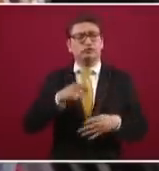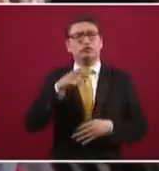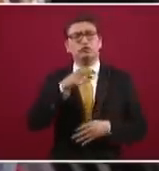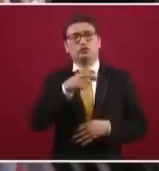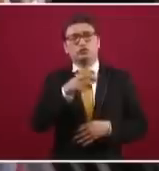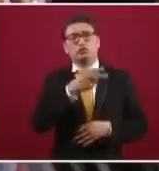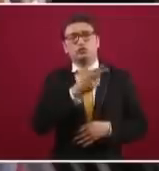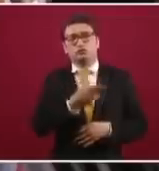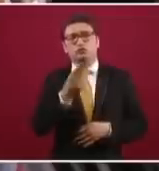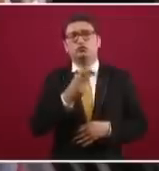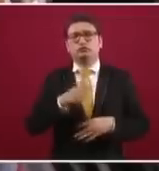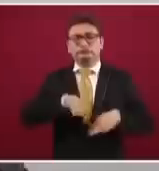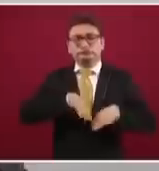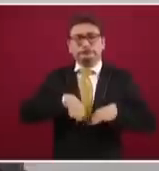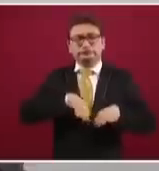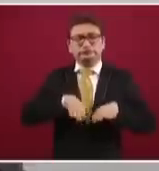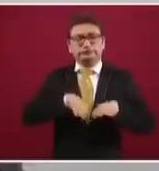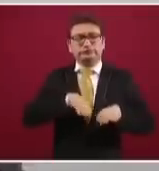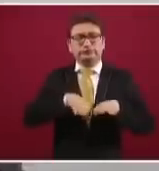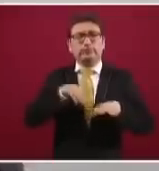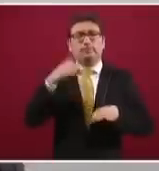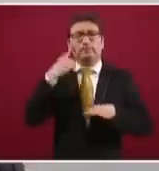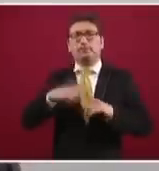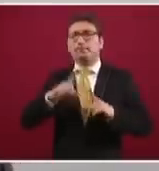arduamente por sacar a México del despeñadero?